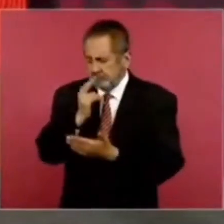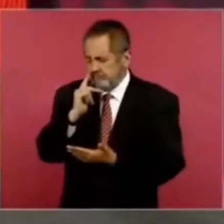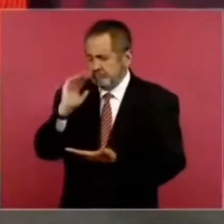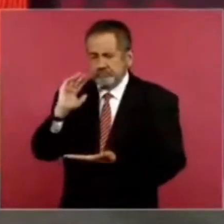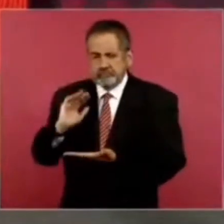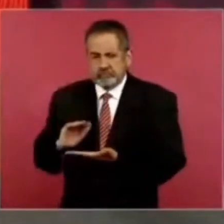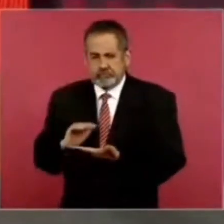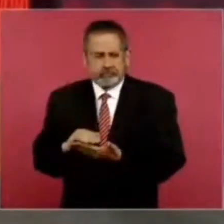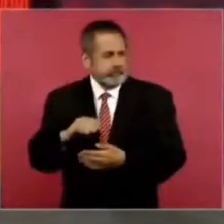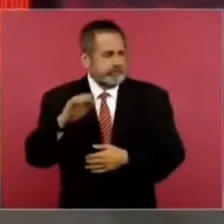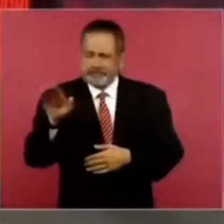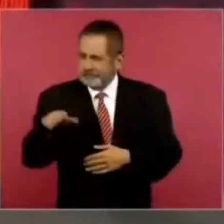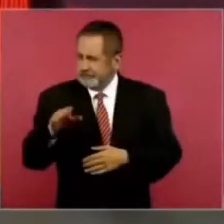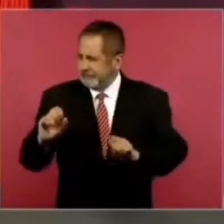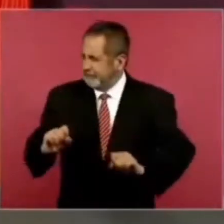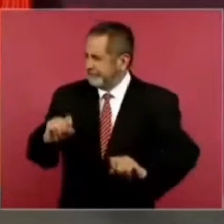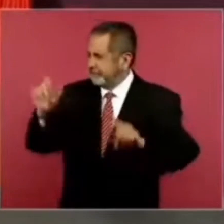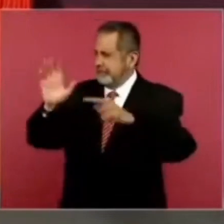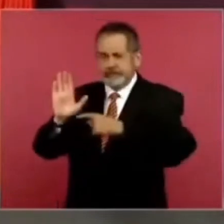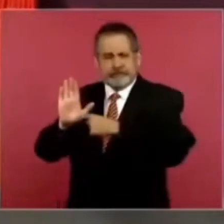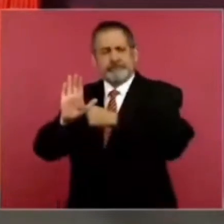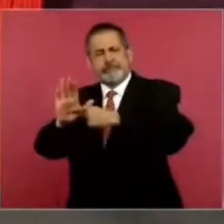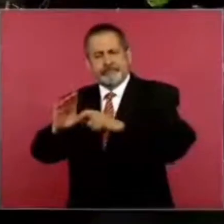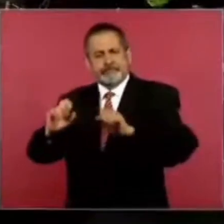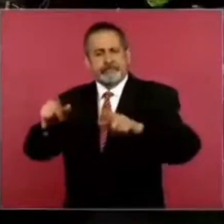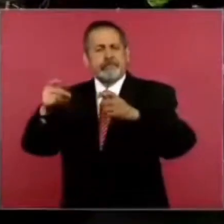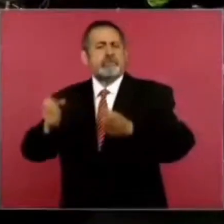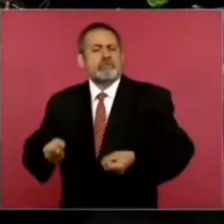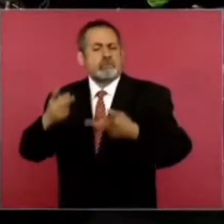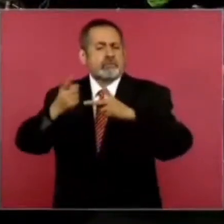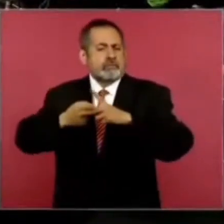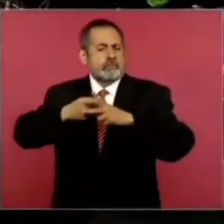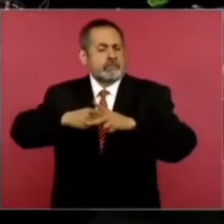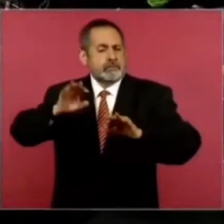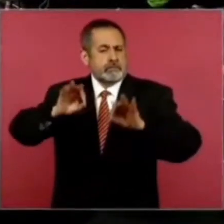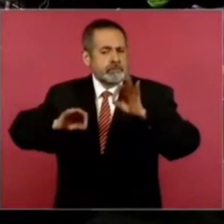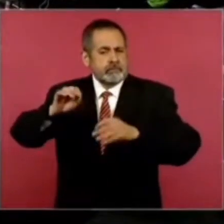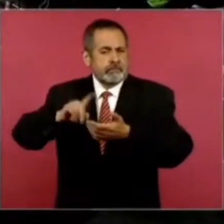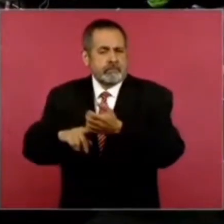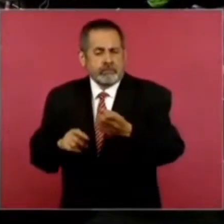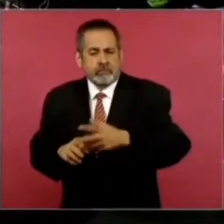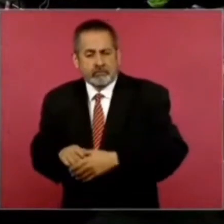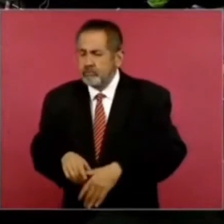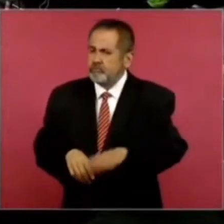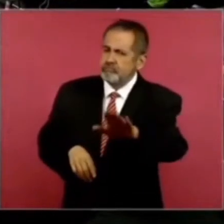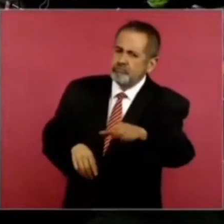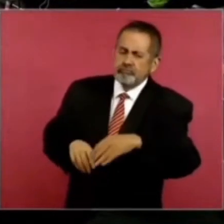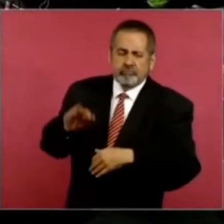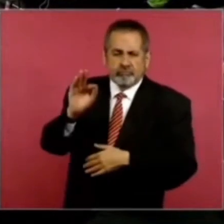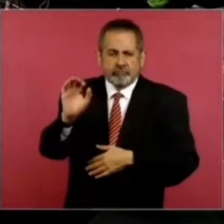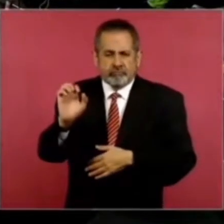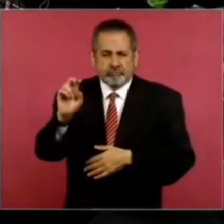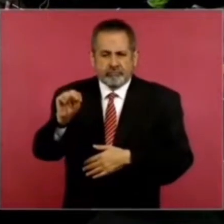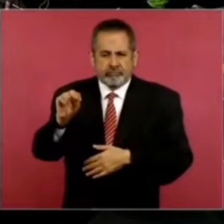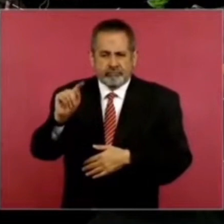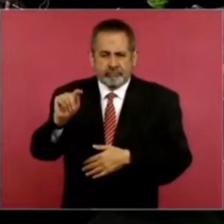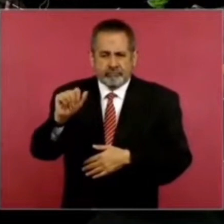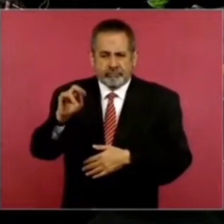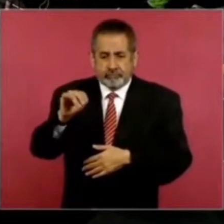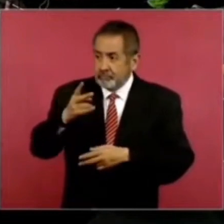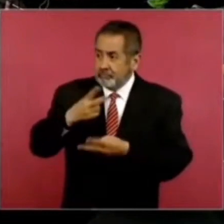¿Por qué no pones la gráfica? ¿El fentanilo avanza en el país? Sí,